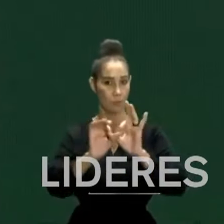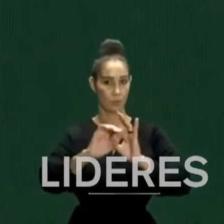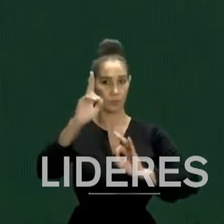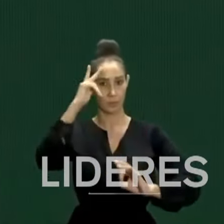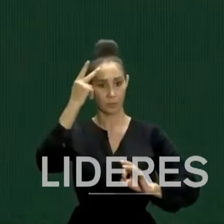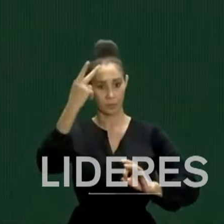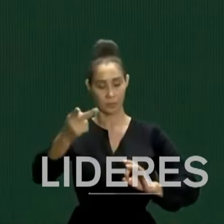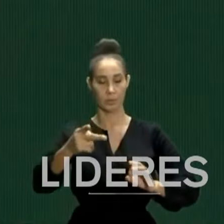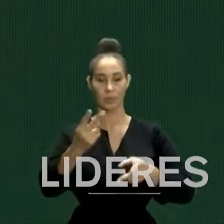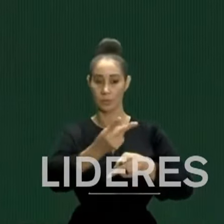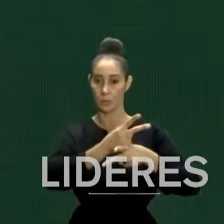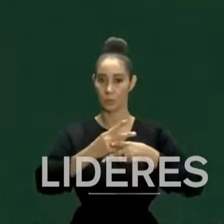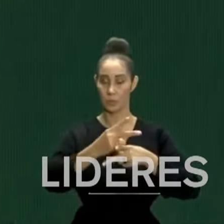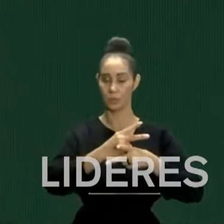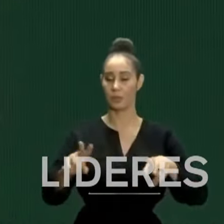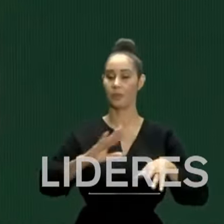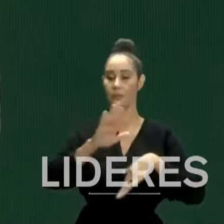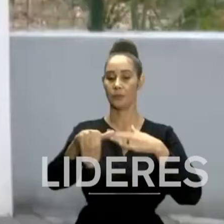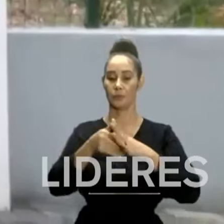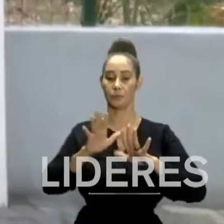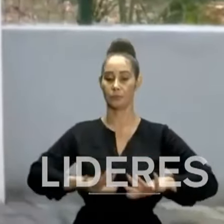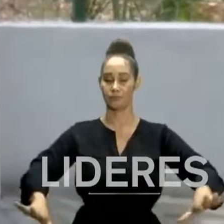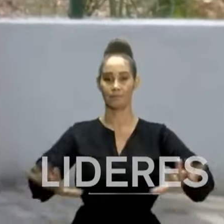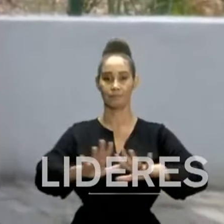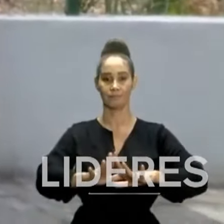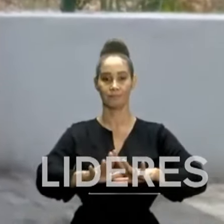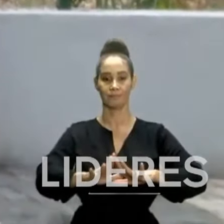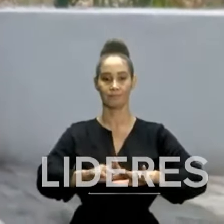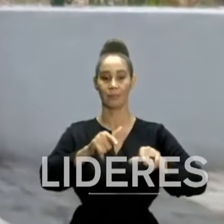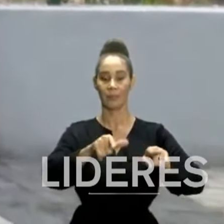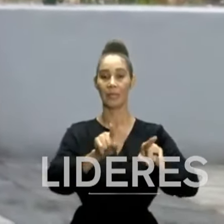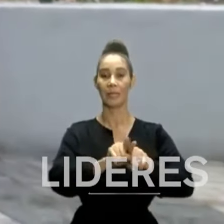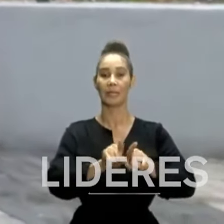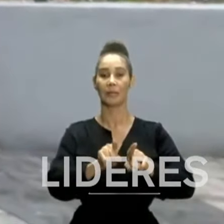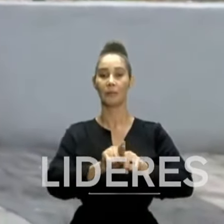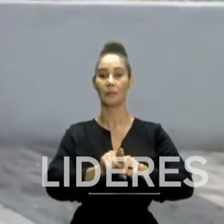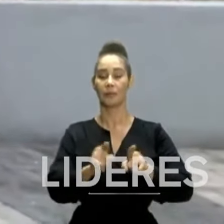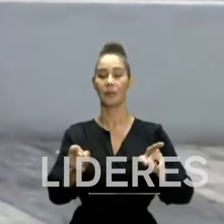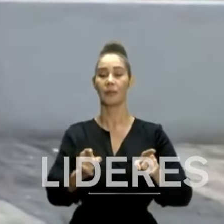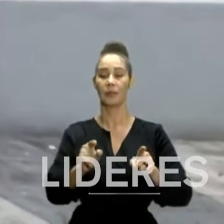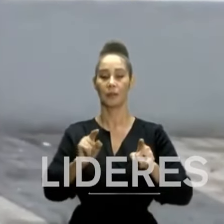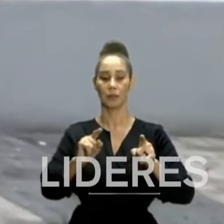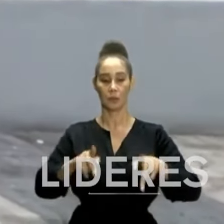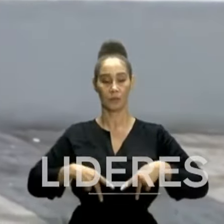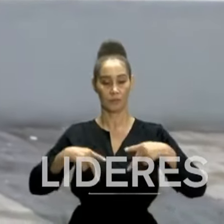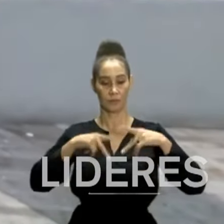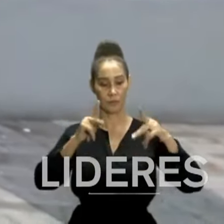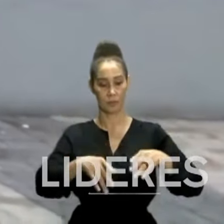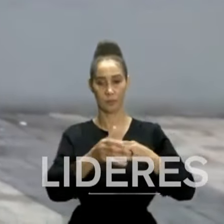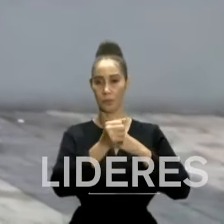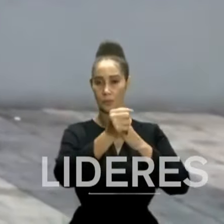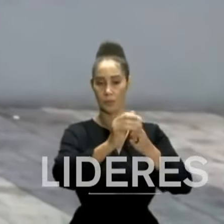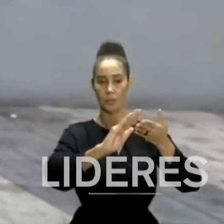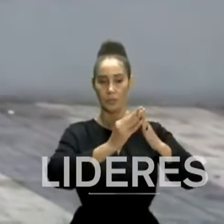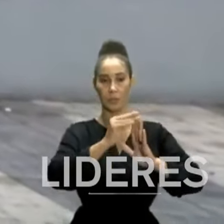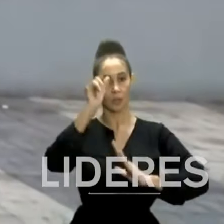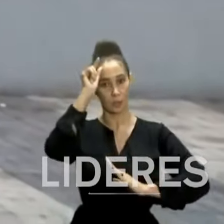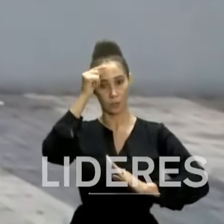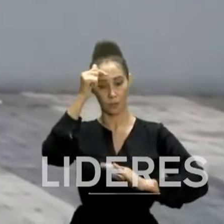políticas y de la preservación y mantenimiento de nuestros espacios, están también las autoridades municipales, las del gobierno